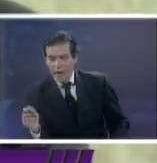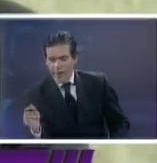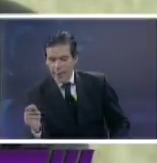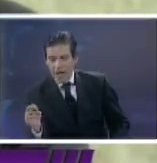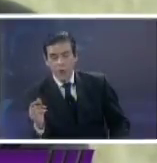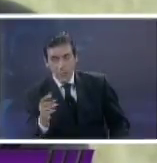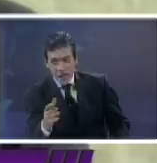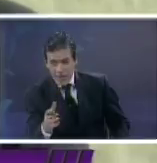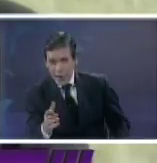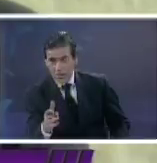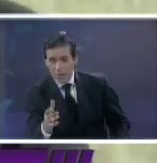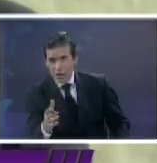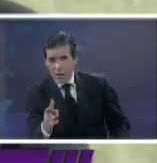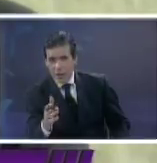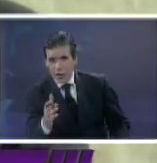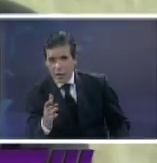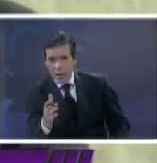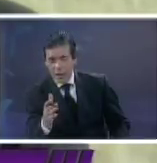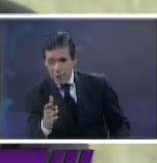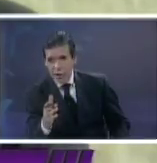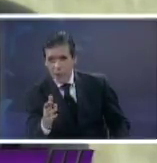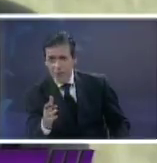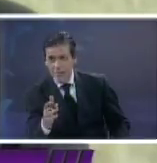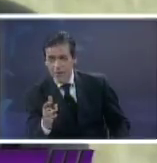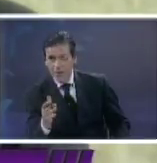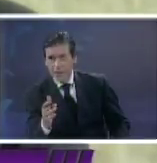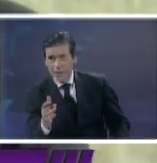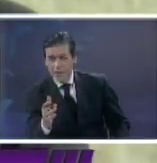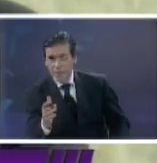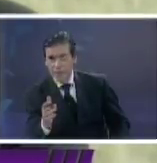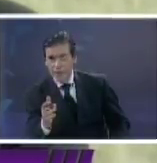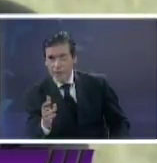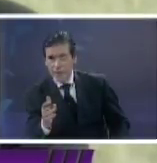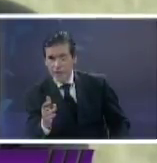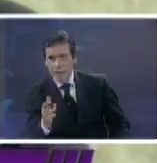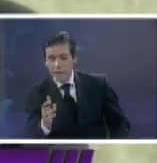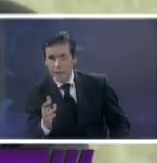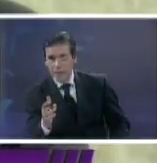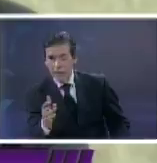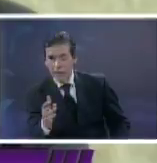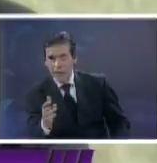autónomos. ¿Hay forma de saberlo? ¿La tesorería tiene la forma de saberlo? Entiendo